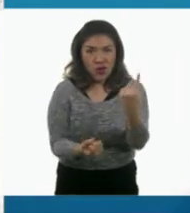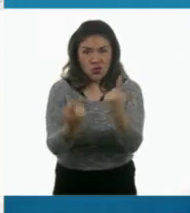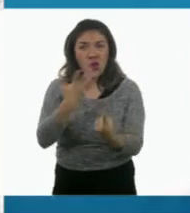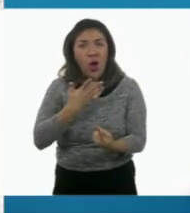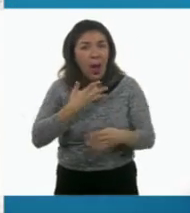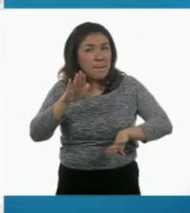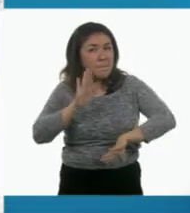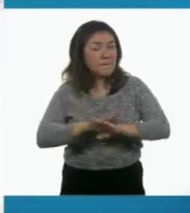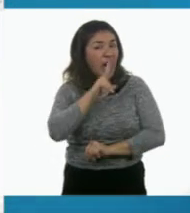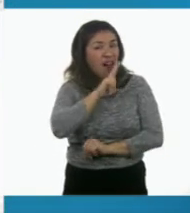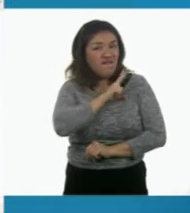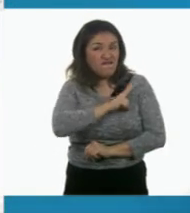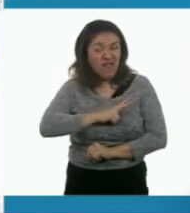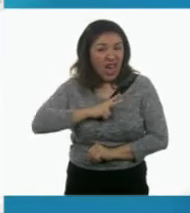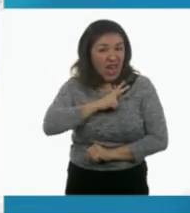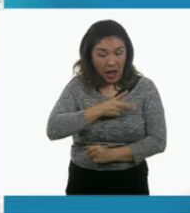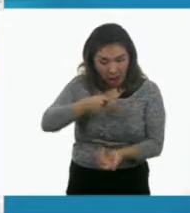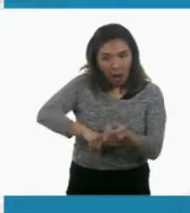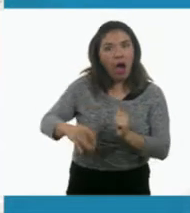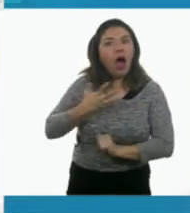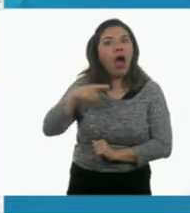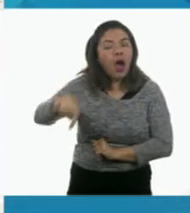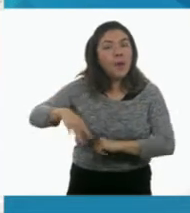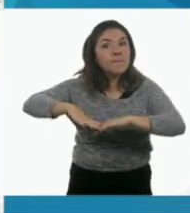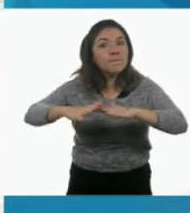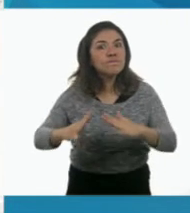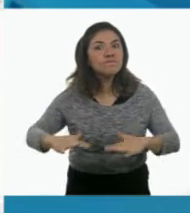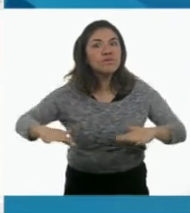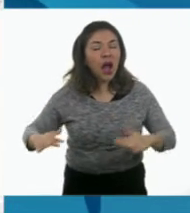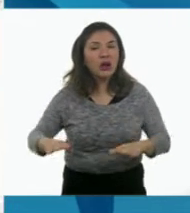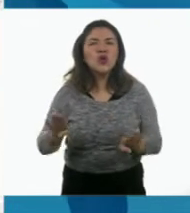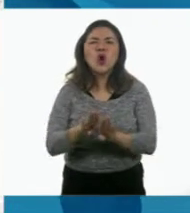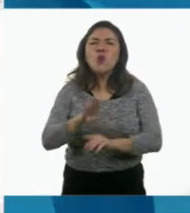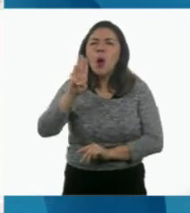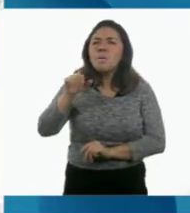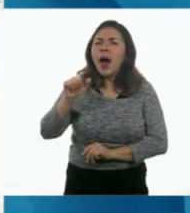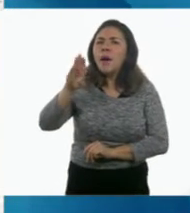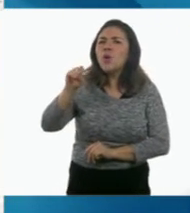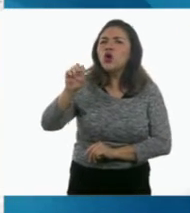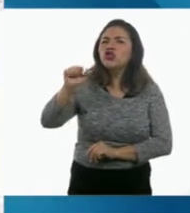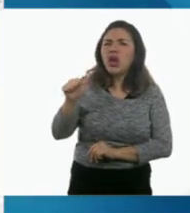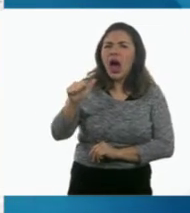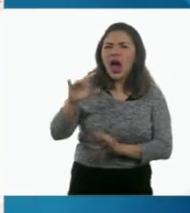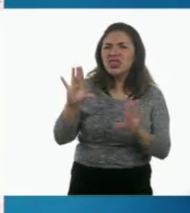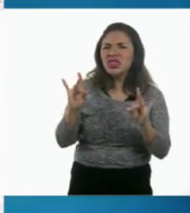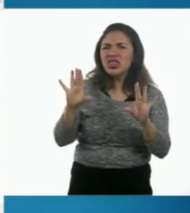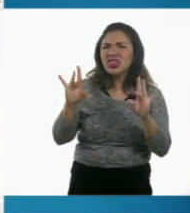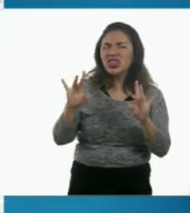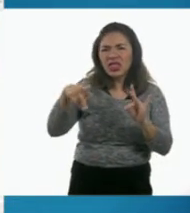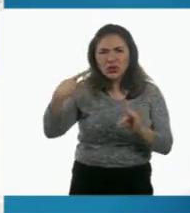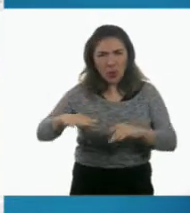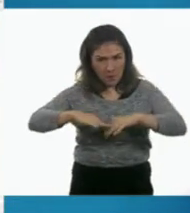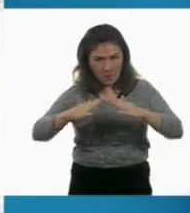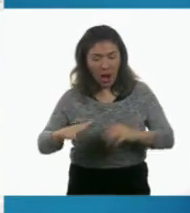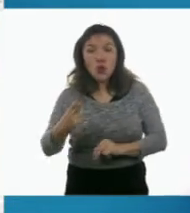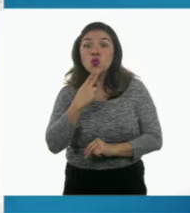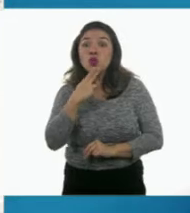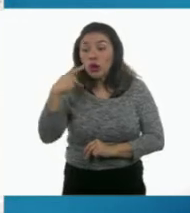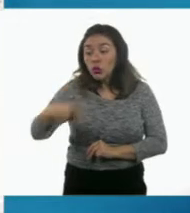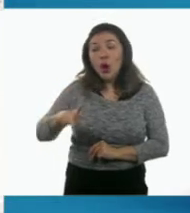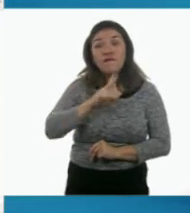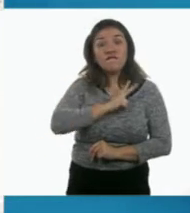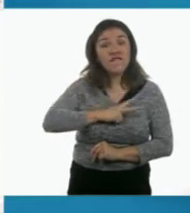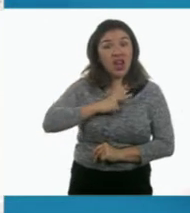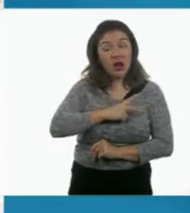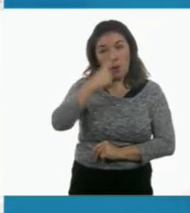animales más venenosos viven en el mar. Las babosas de mar, por ejemplo, usan el veneno para